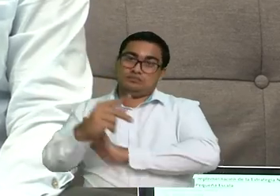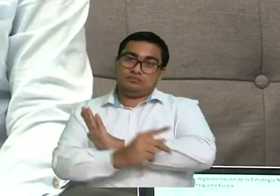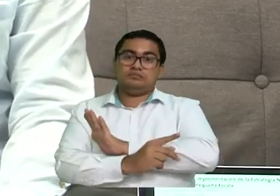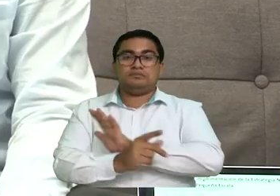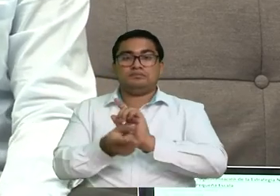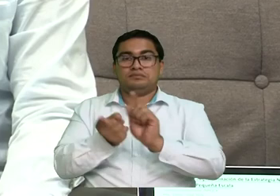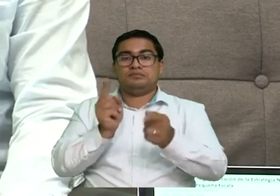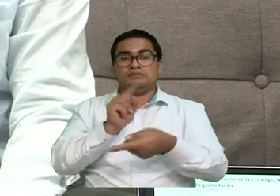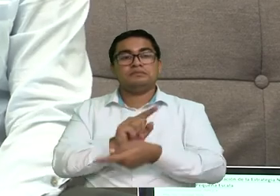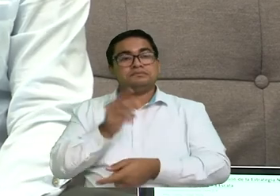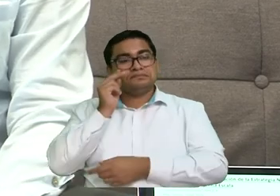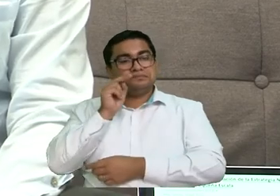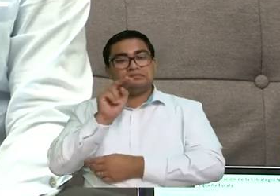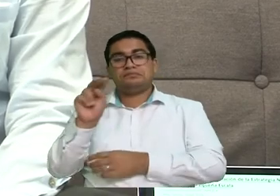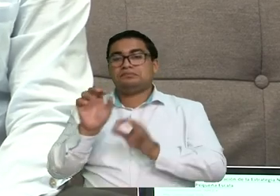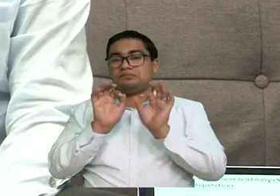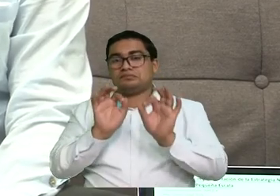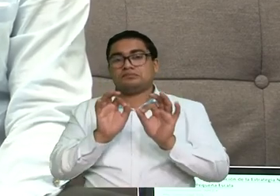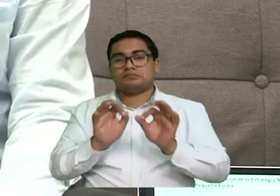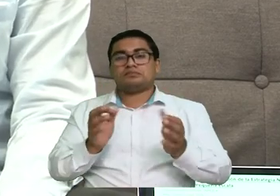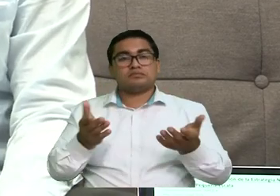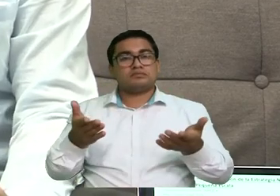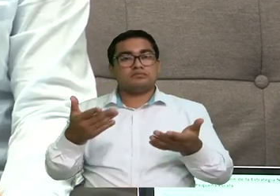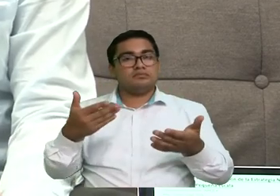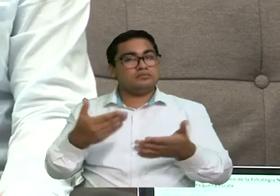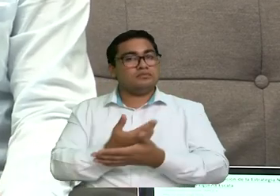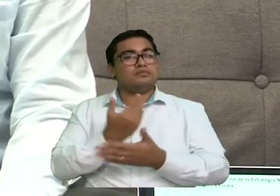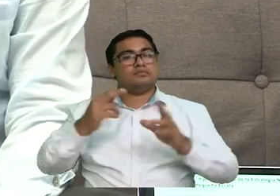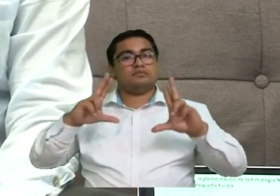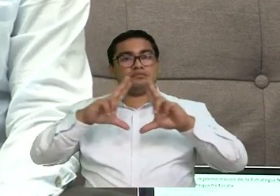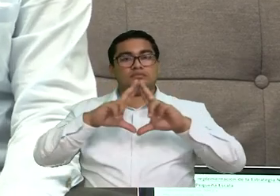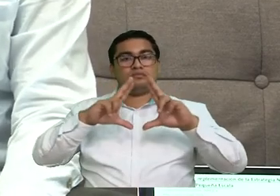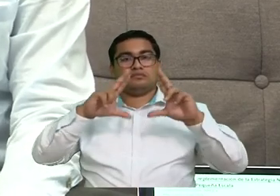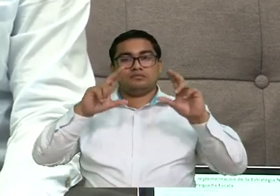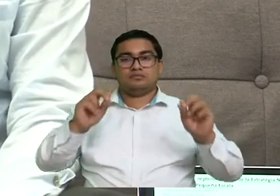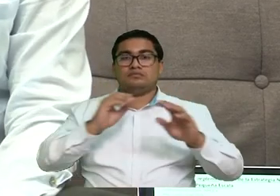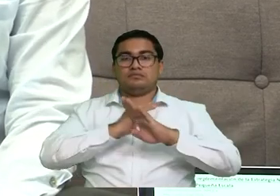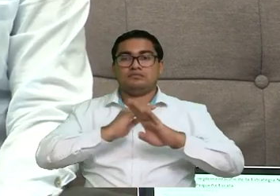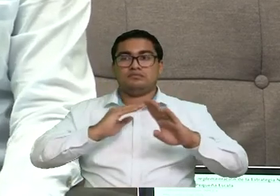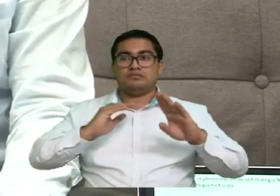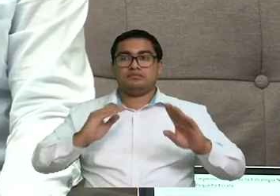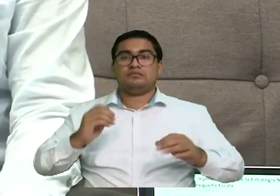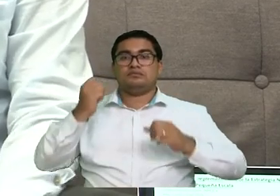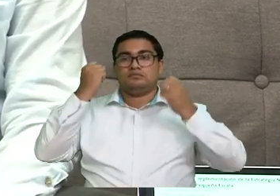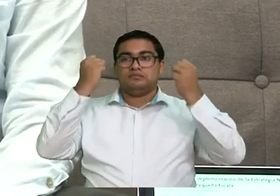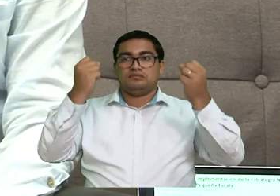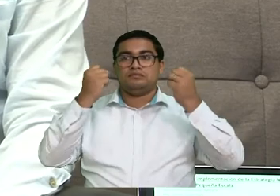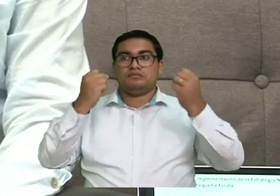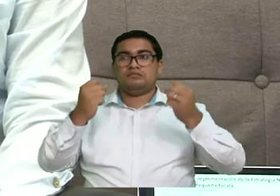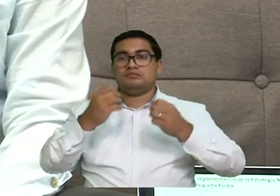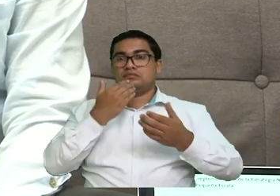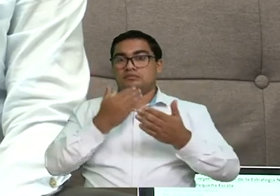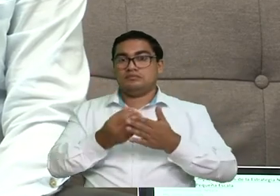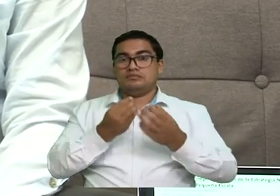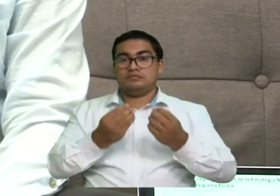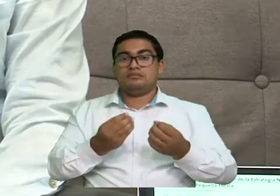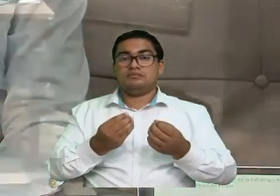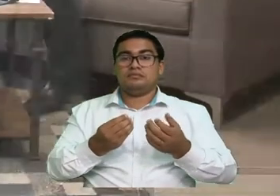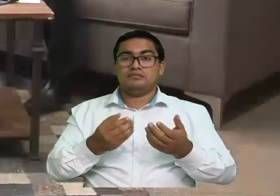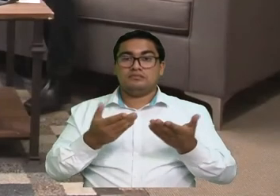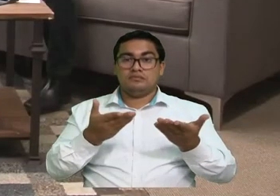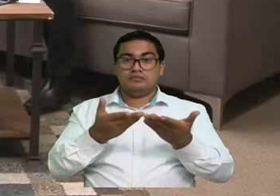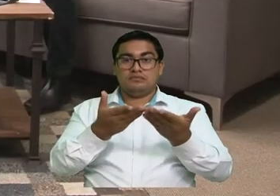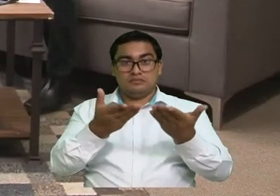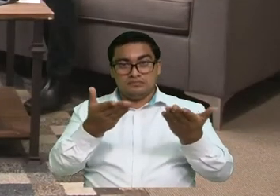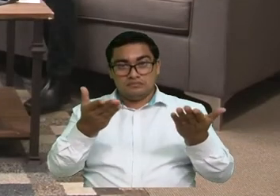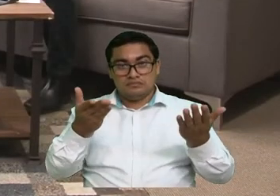son evidentes. Aquí estamos en una nueva patria, en paz, en victorias. Gracias. Claro que sí, compañero